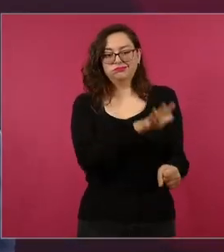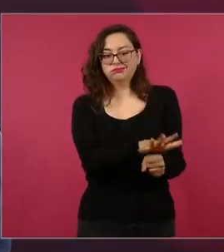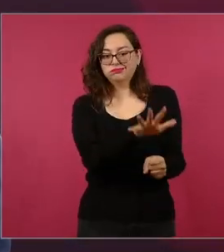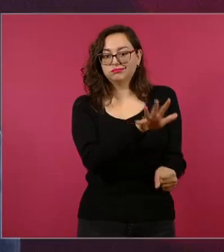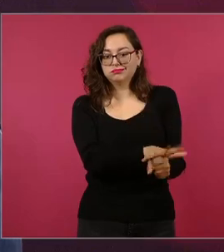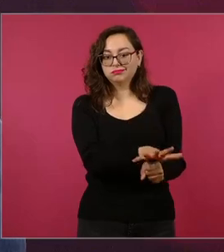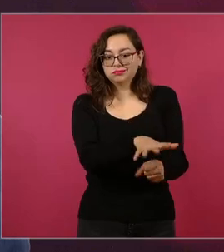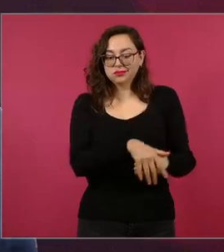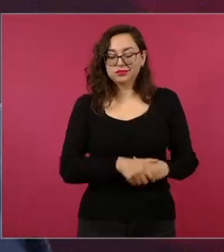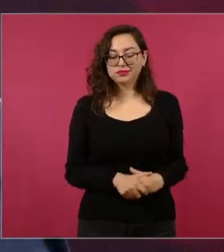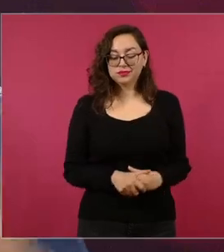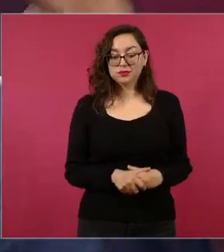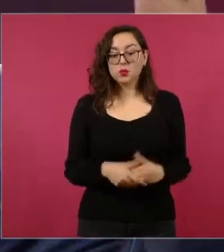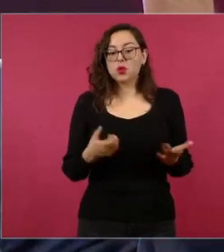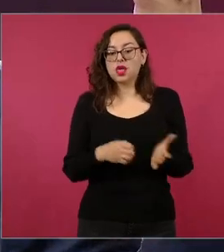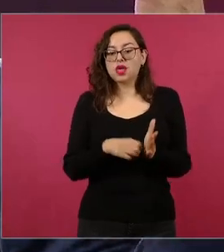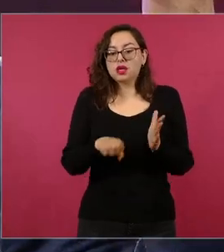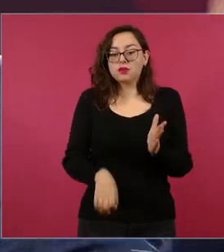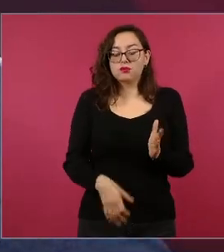de los ejemplos.